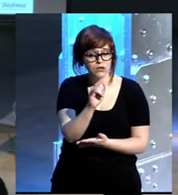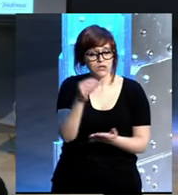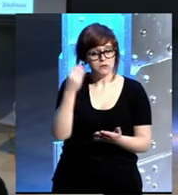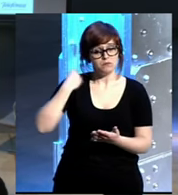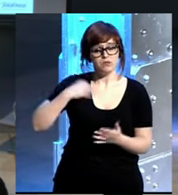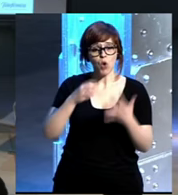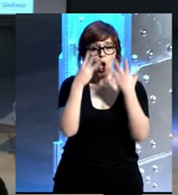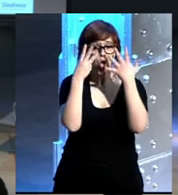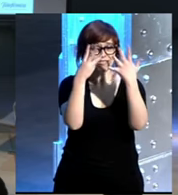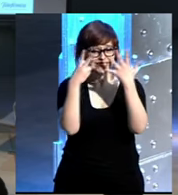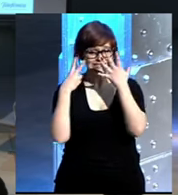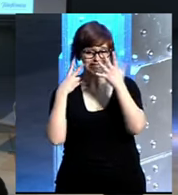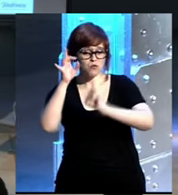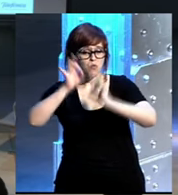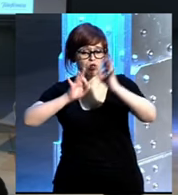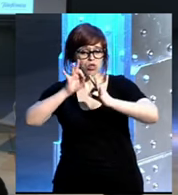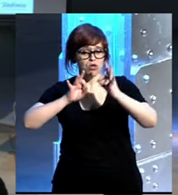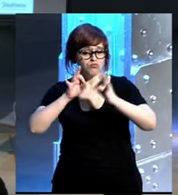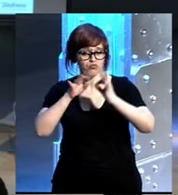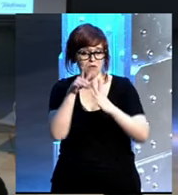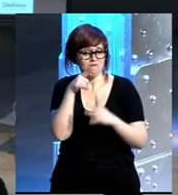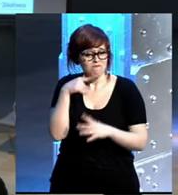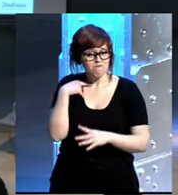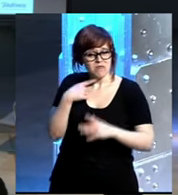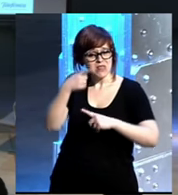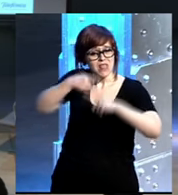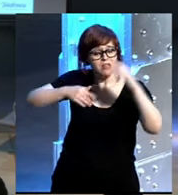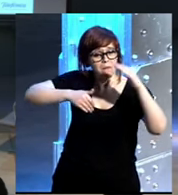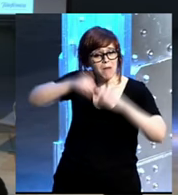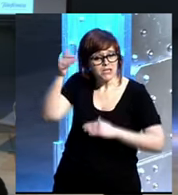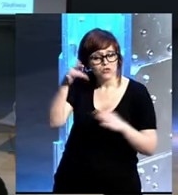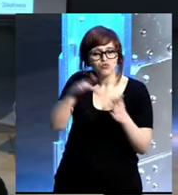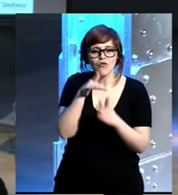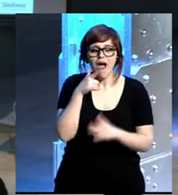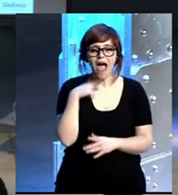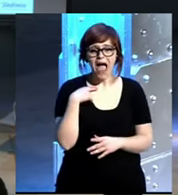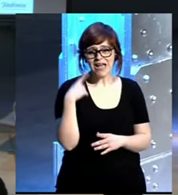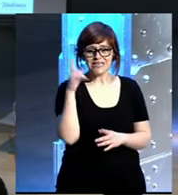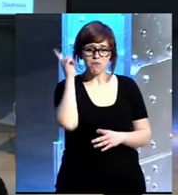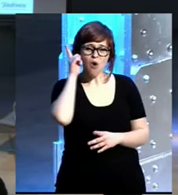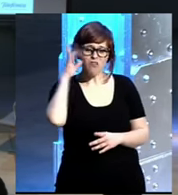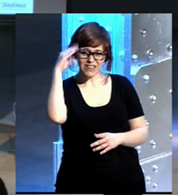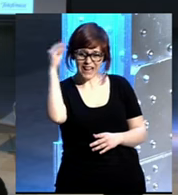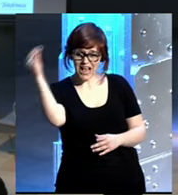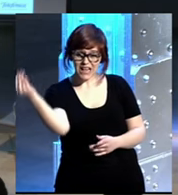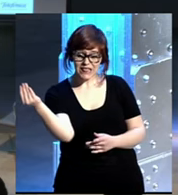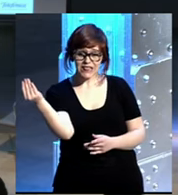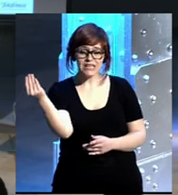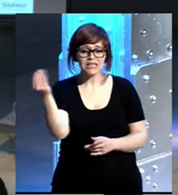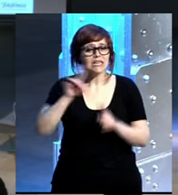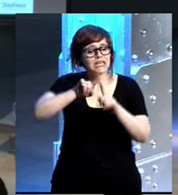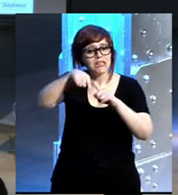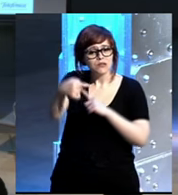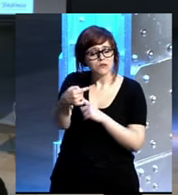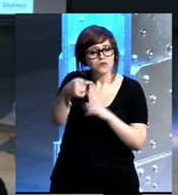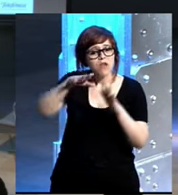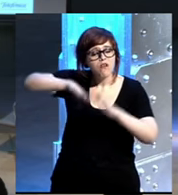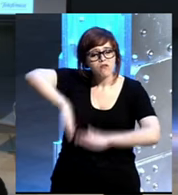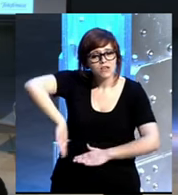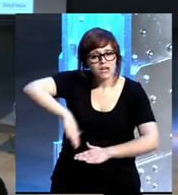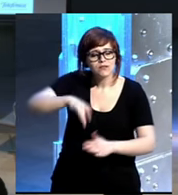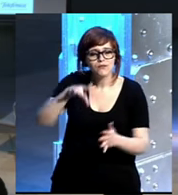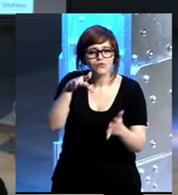de ellos tienen smartphones, es decir, teléfonos inteligentes a través de los cuales se pueden hacer muchísimas cosas. Y en última instancia también lo que encontramos es que